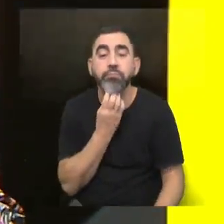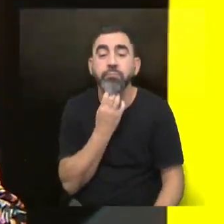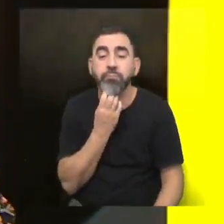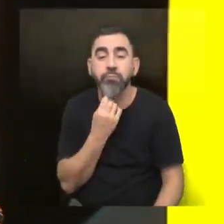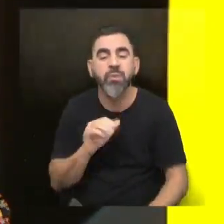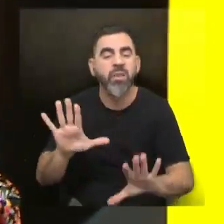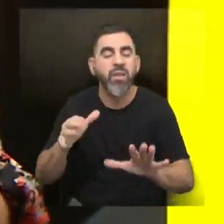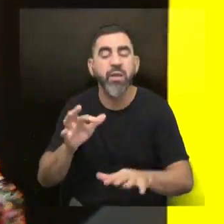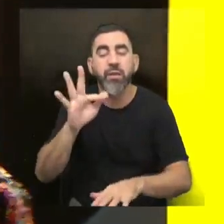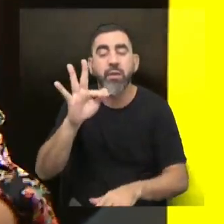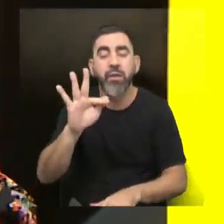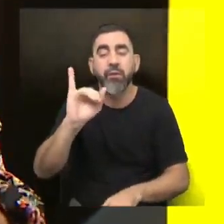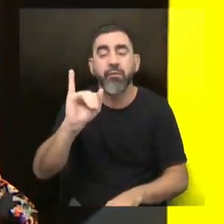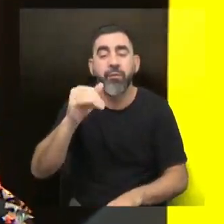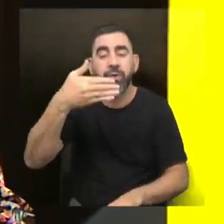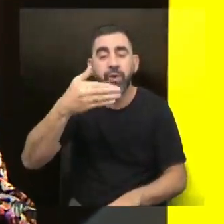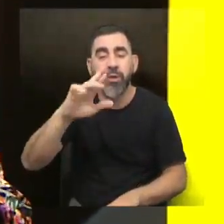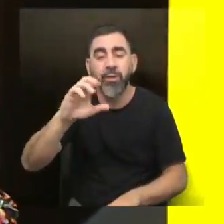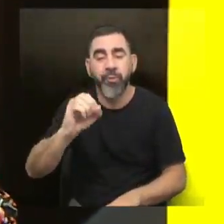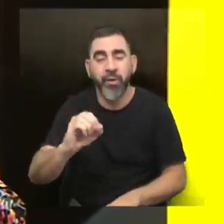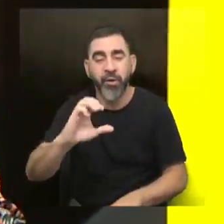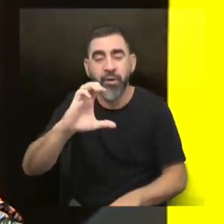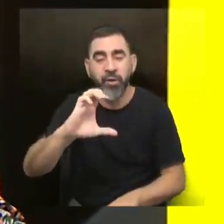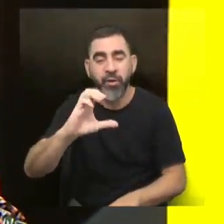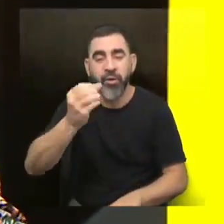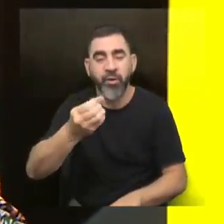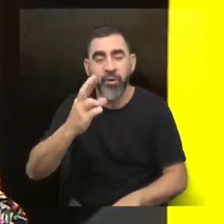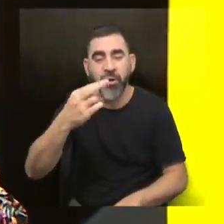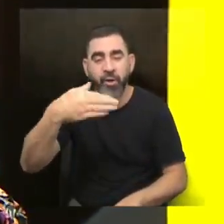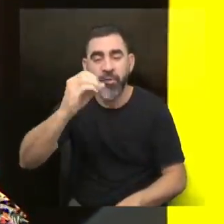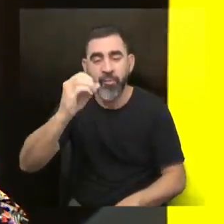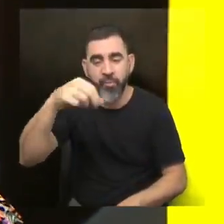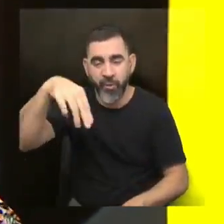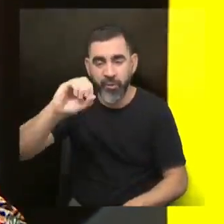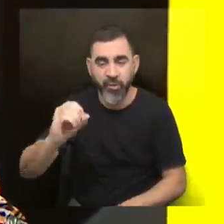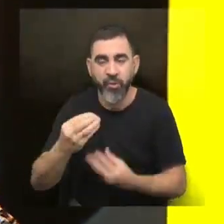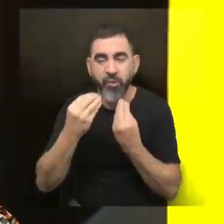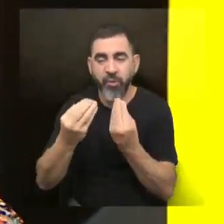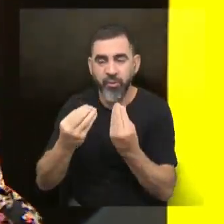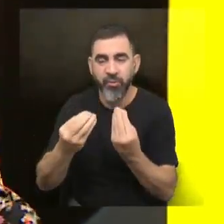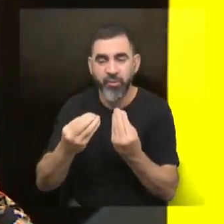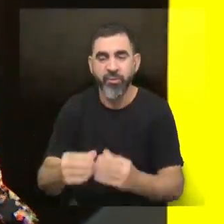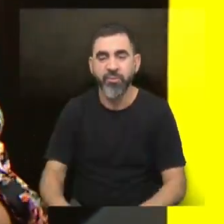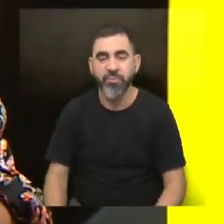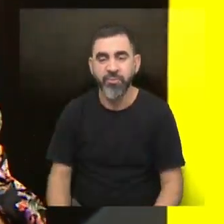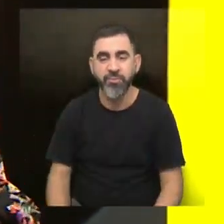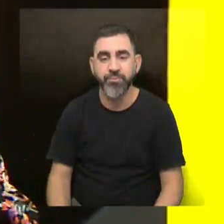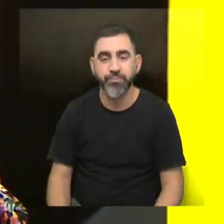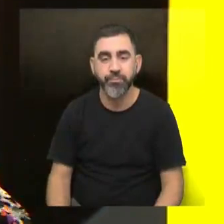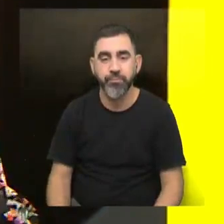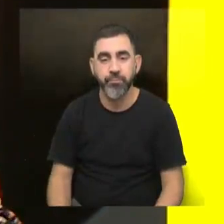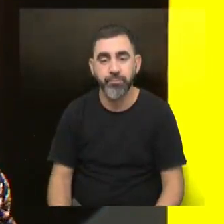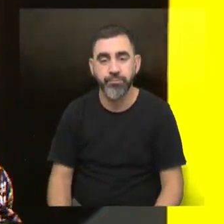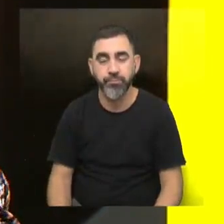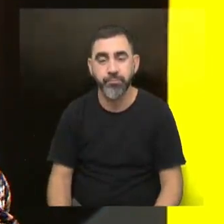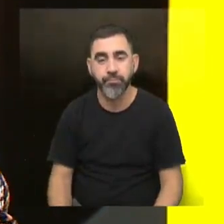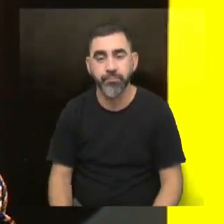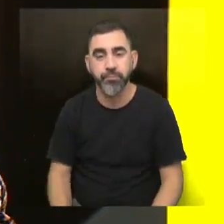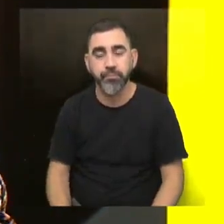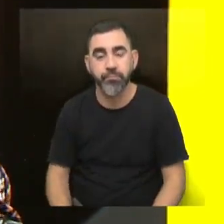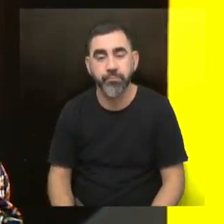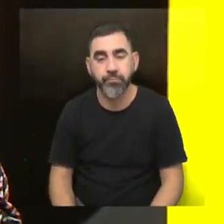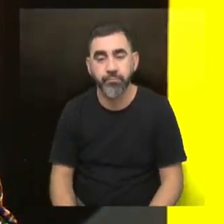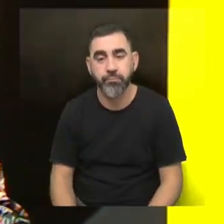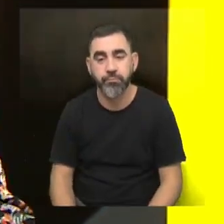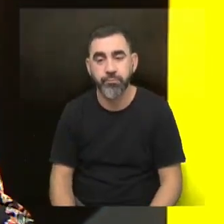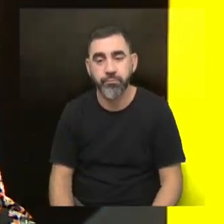fibra de carbono, porque bueno, hasta acá es una introducción, para conocer qué es la fibra de carbono, cómo se presenta, cómo la vemos o no la vemos en la vida